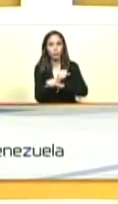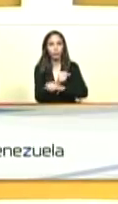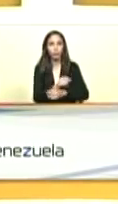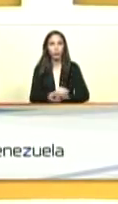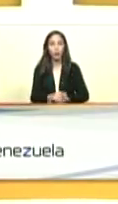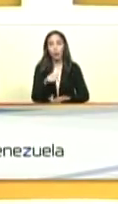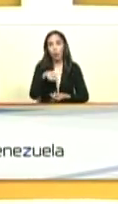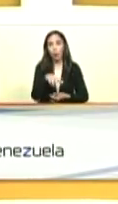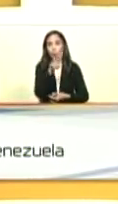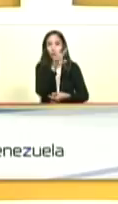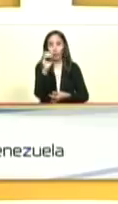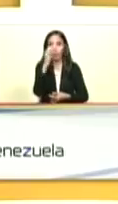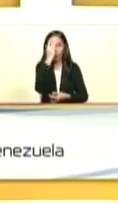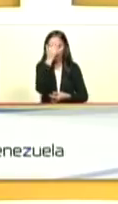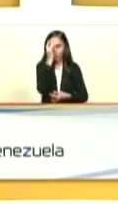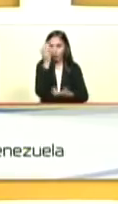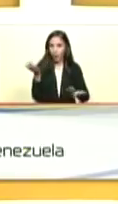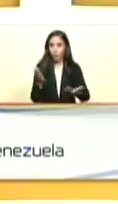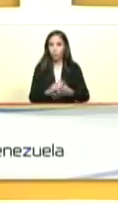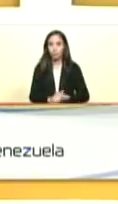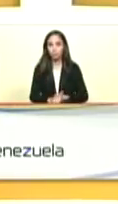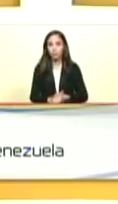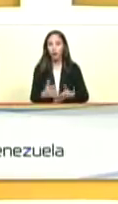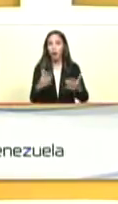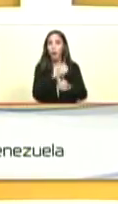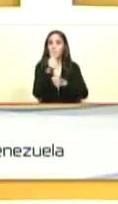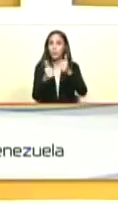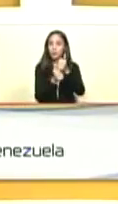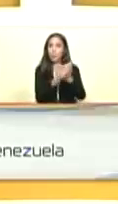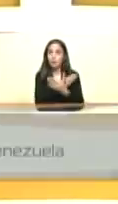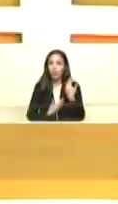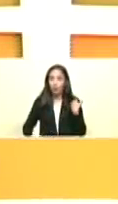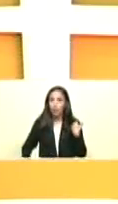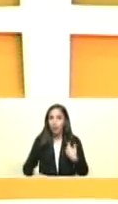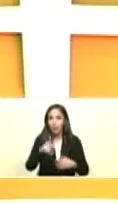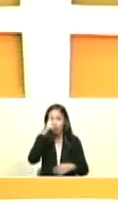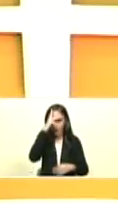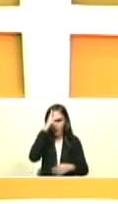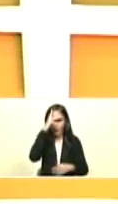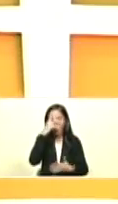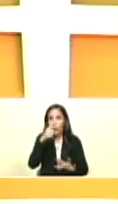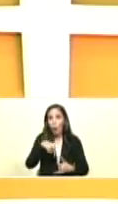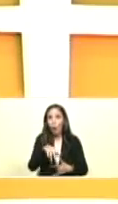20 de febrero, llegó el 20 de febrero, compañero vicepresidente ejecutivo, Tarek